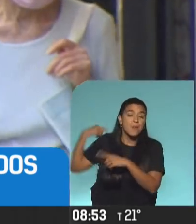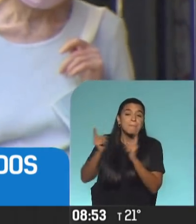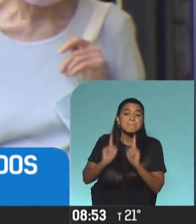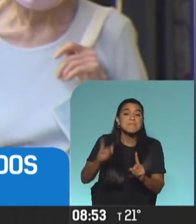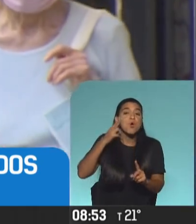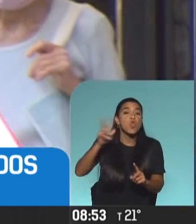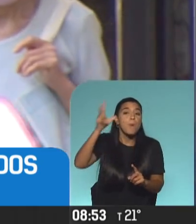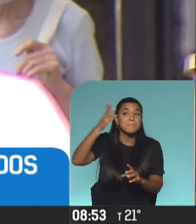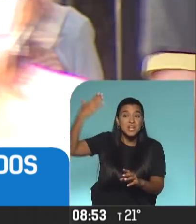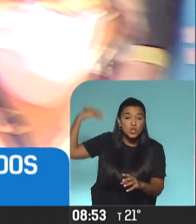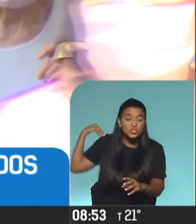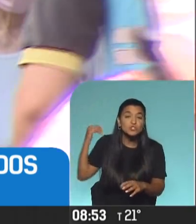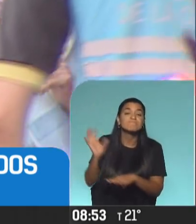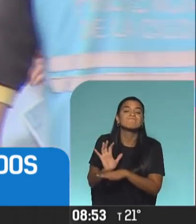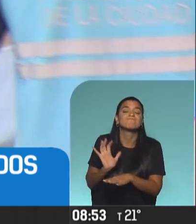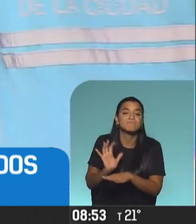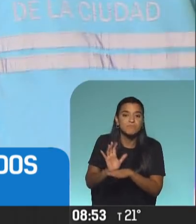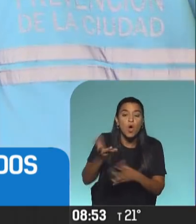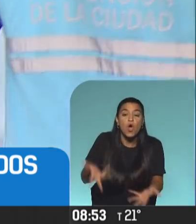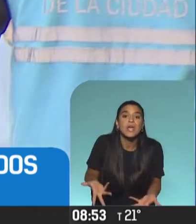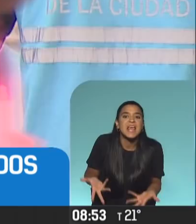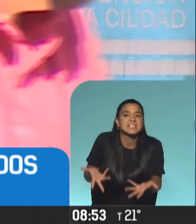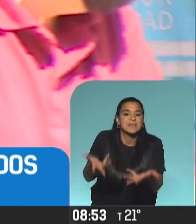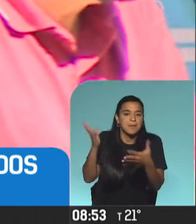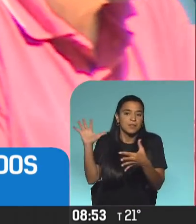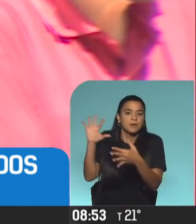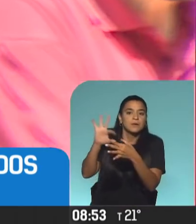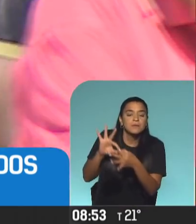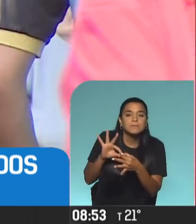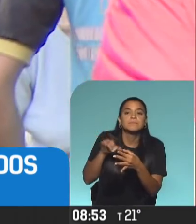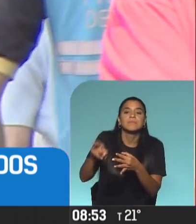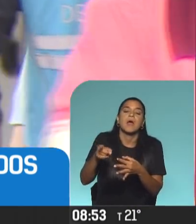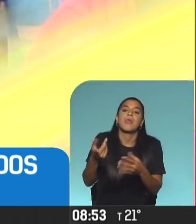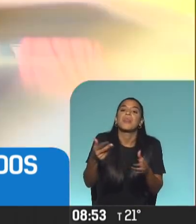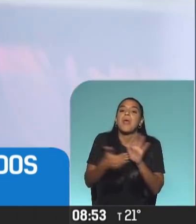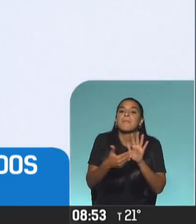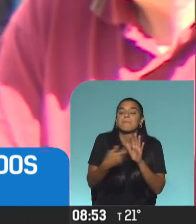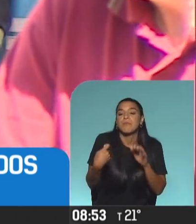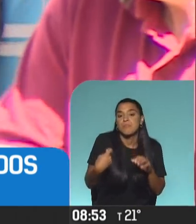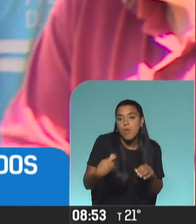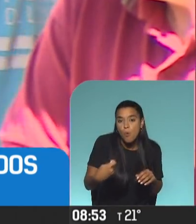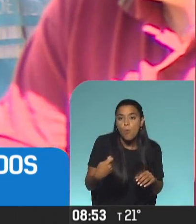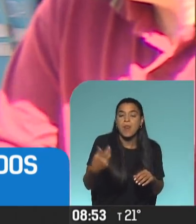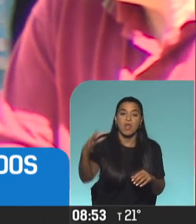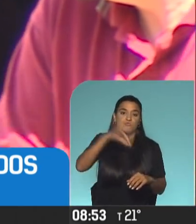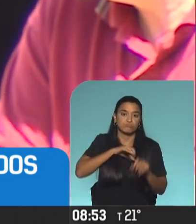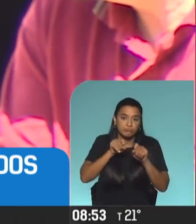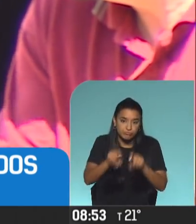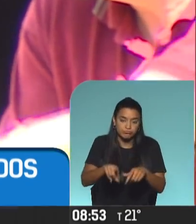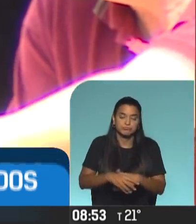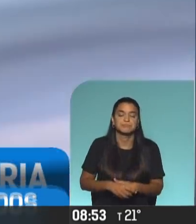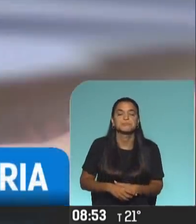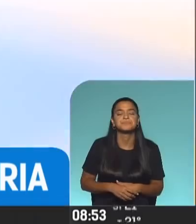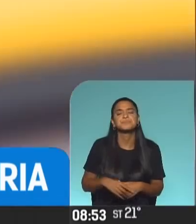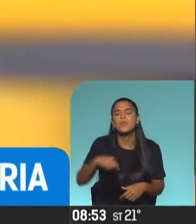2008 significa volver a atar el crecimiento de la Argentina al crecimiento de los saberes de los jubilados y jubiladas. Fernanda, consultarle